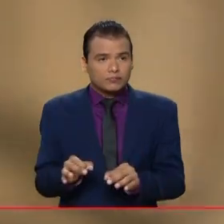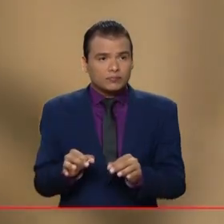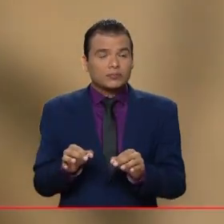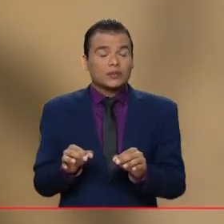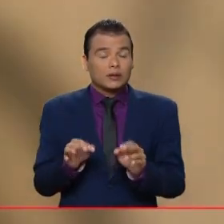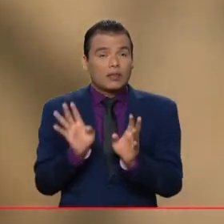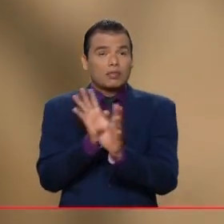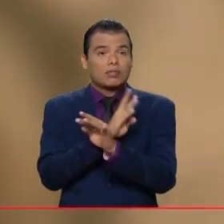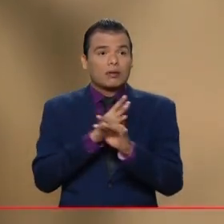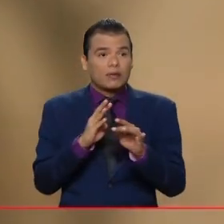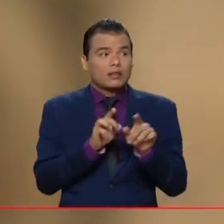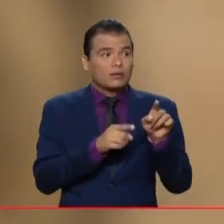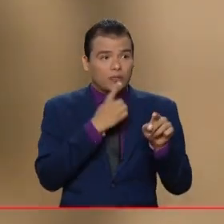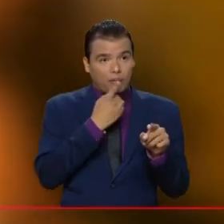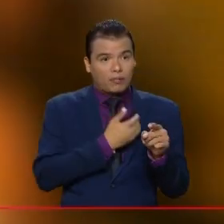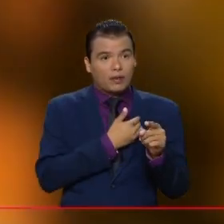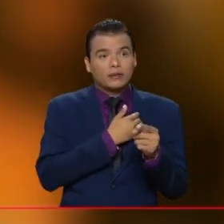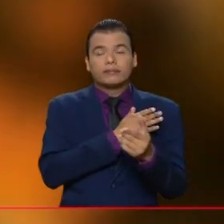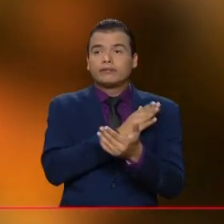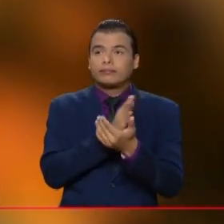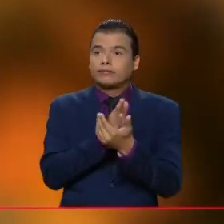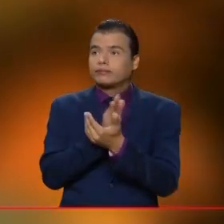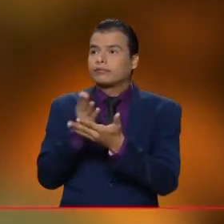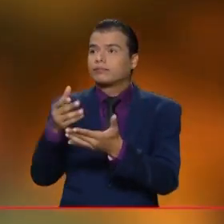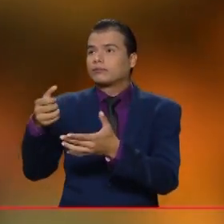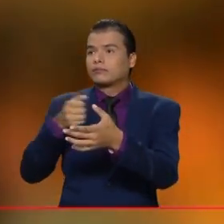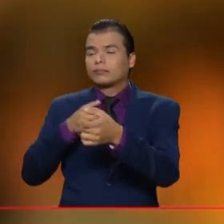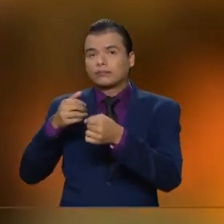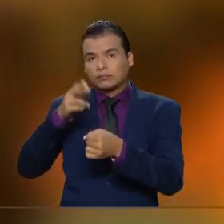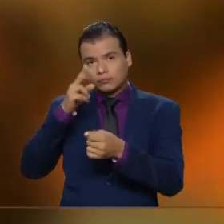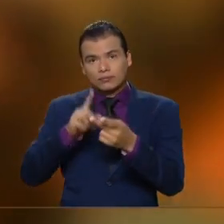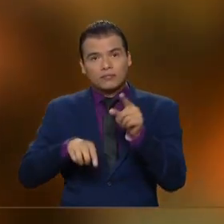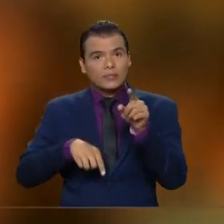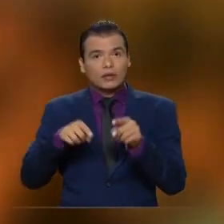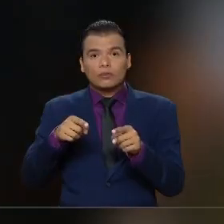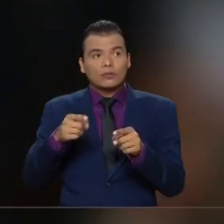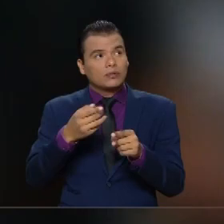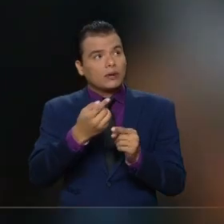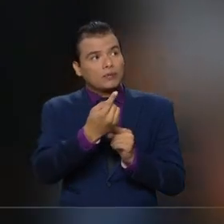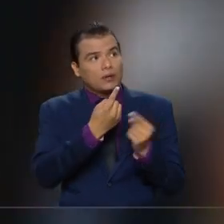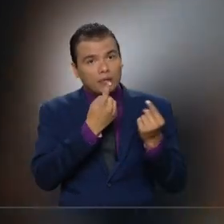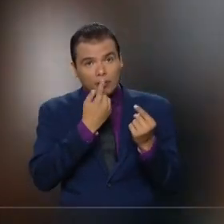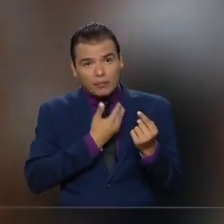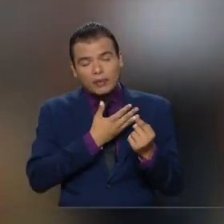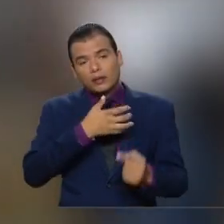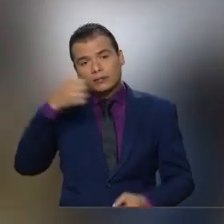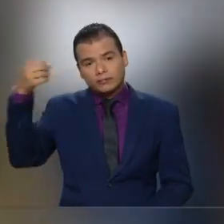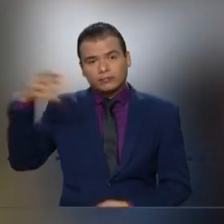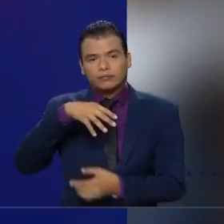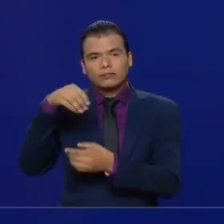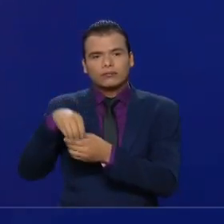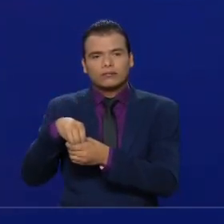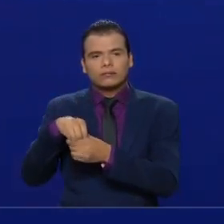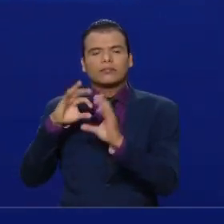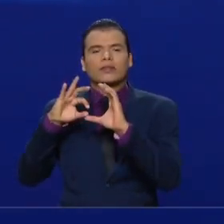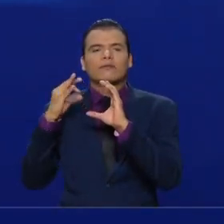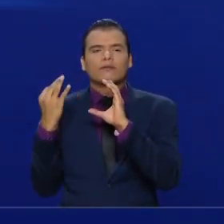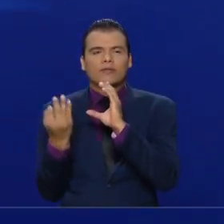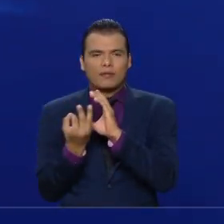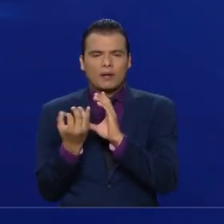la madrugada algunos padres para recibir a sus hijos. Otros fueron trasladados a comisarías de familia.